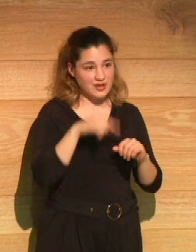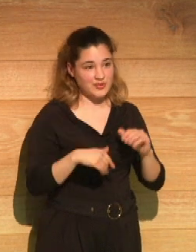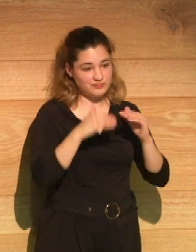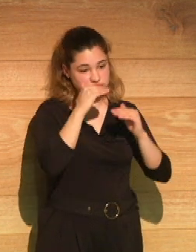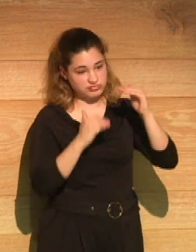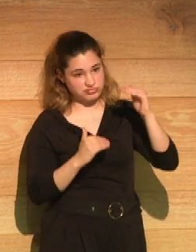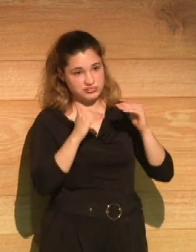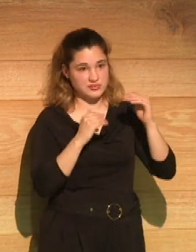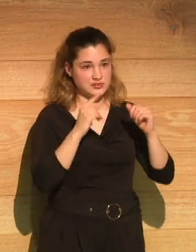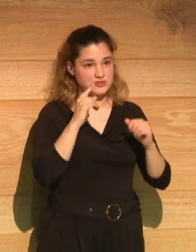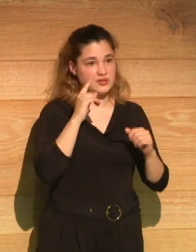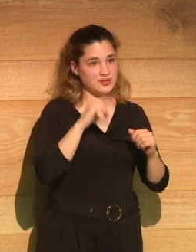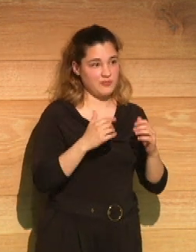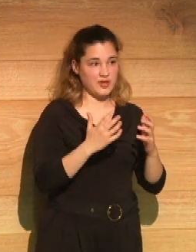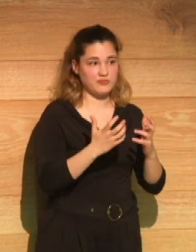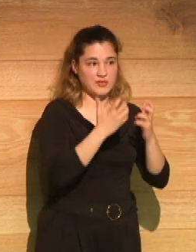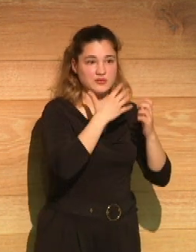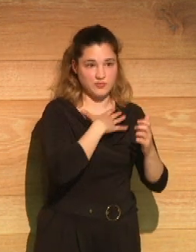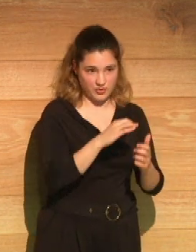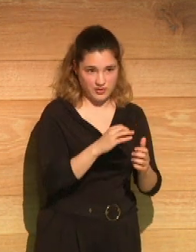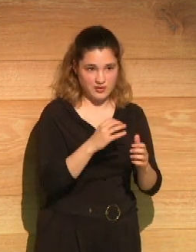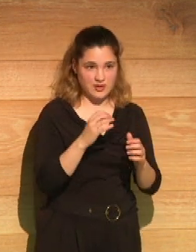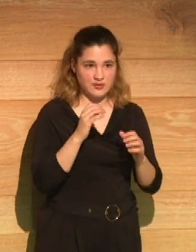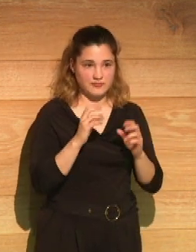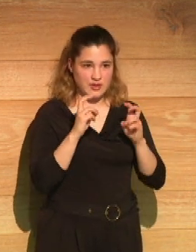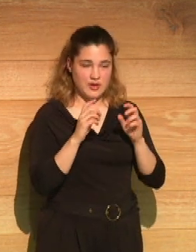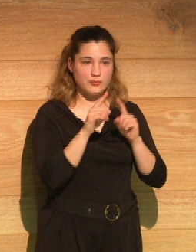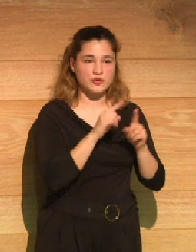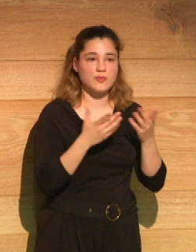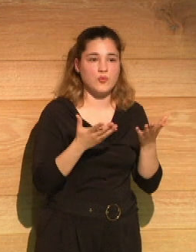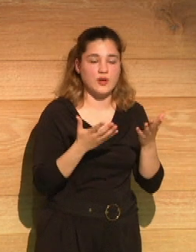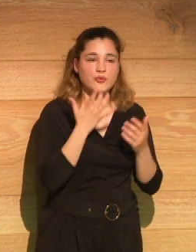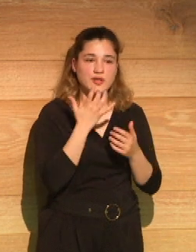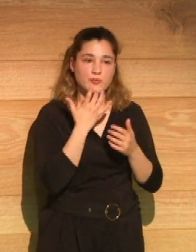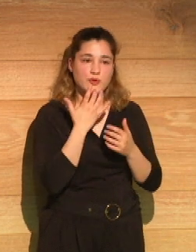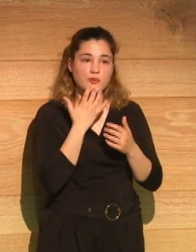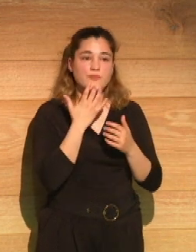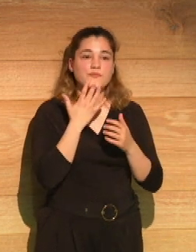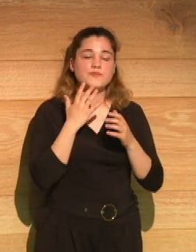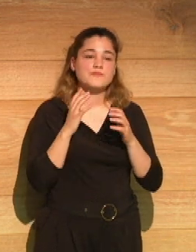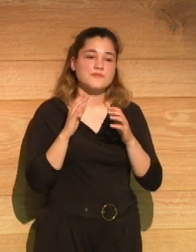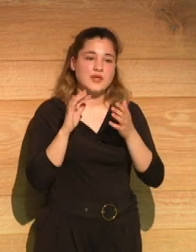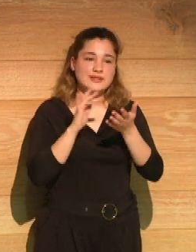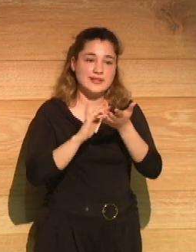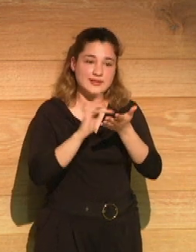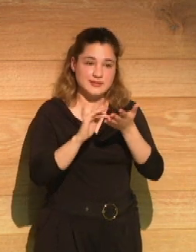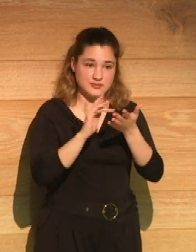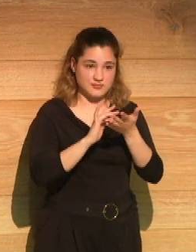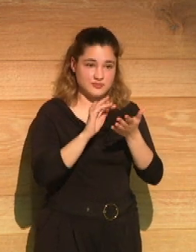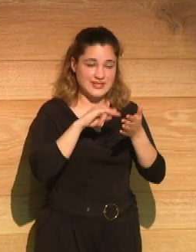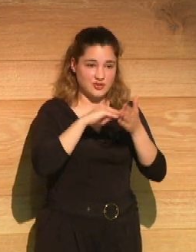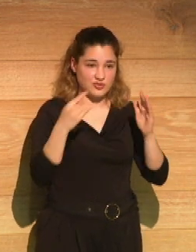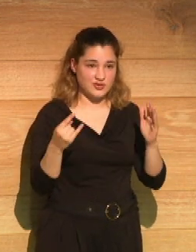un potencial. En cuanto a desafíos, por ejemplo, hay un acceso limitado a la infraestructura tecnológica y de